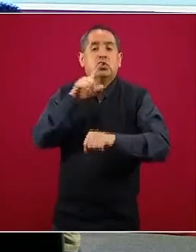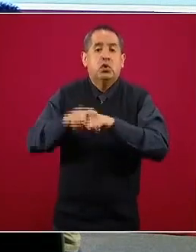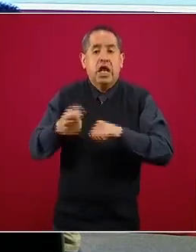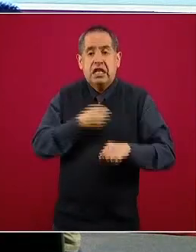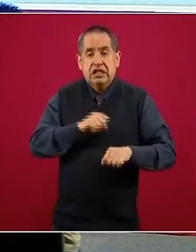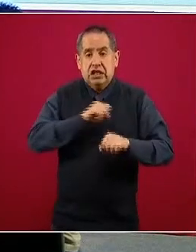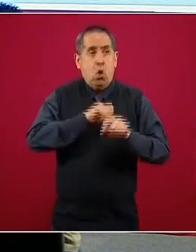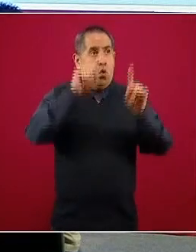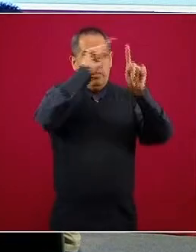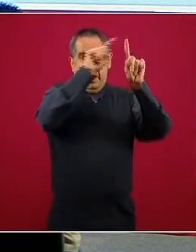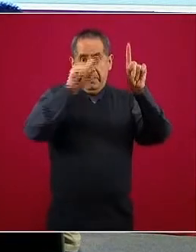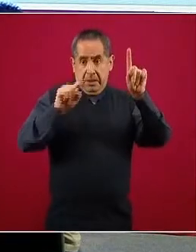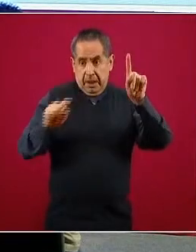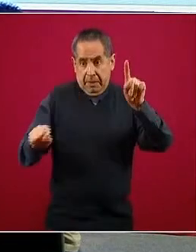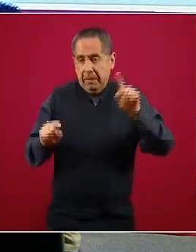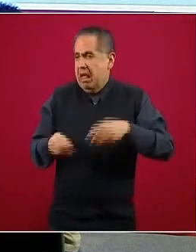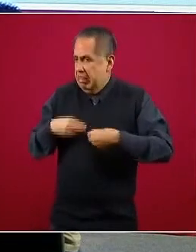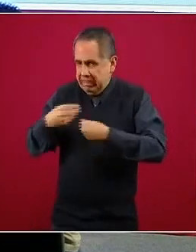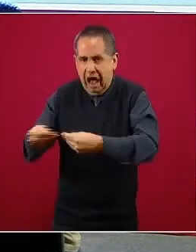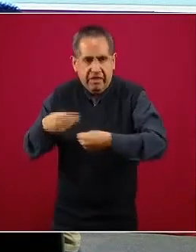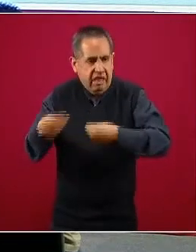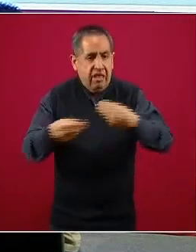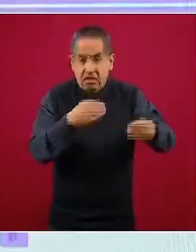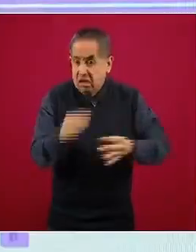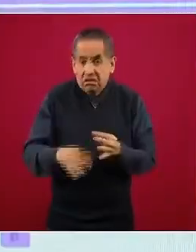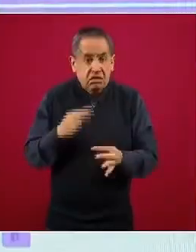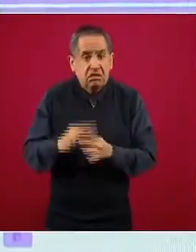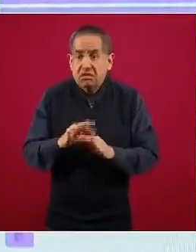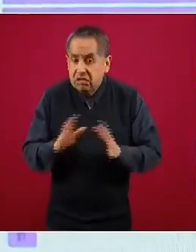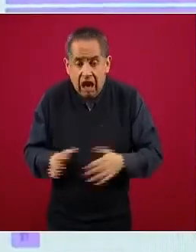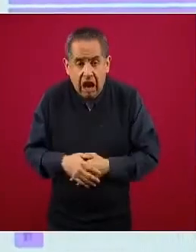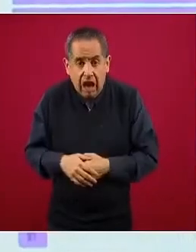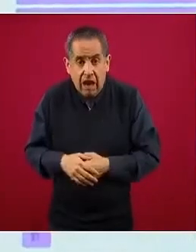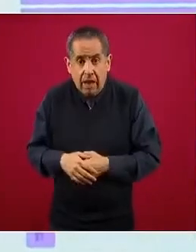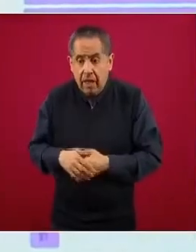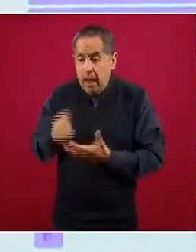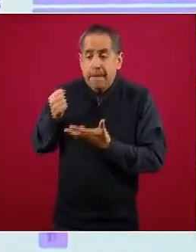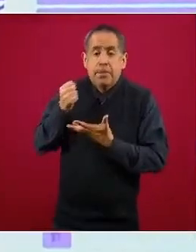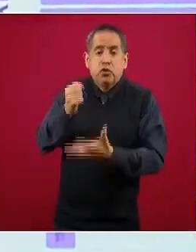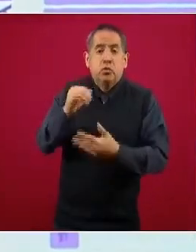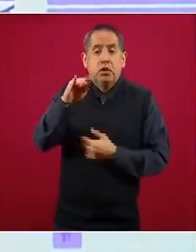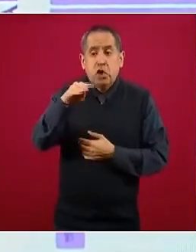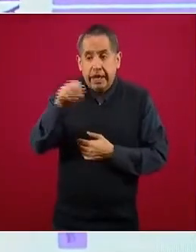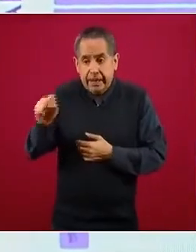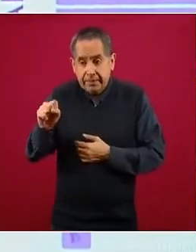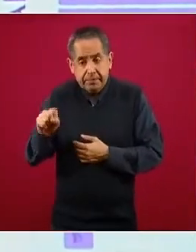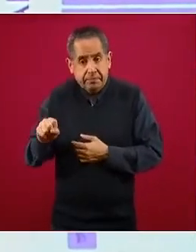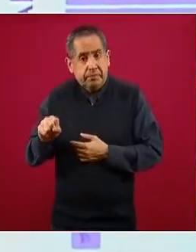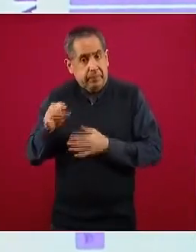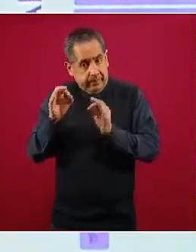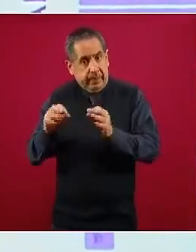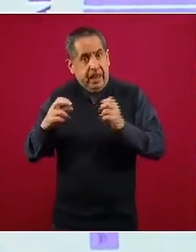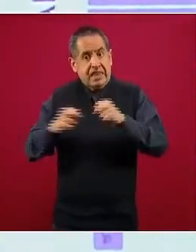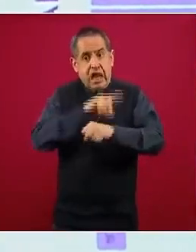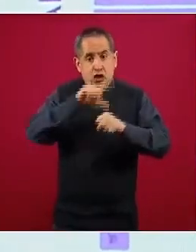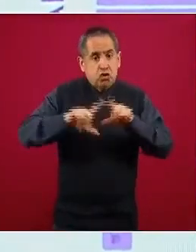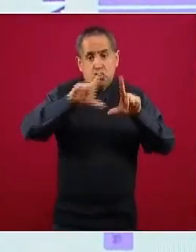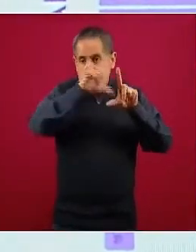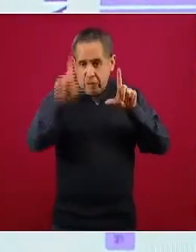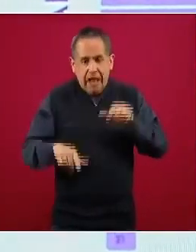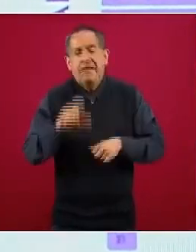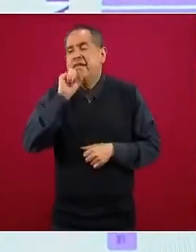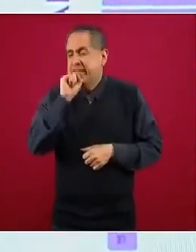que participan en el diagnóstico. El presupuesto del Instituto Mexicano del Seguro Social, institución nacional,